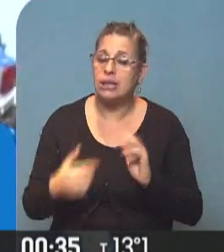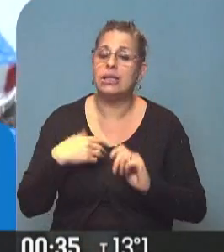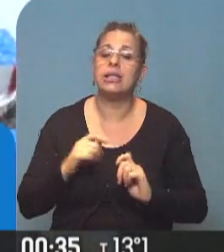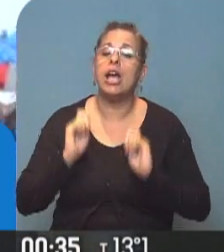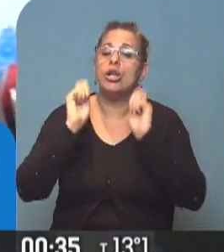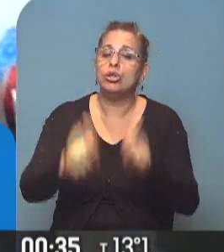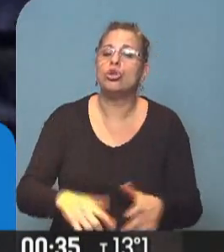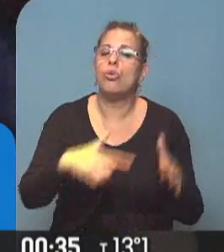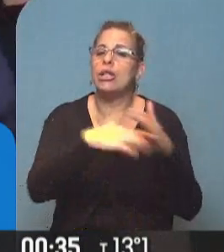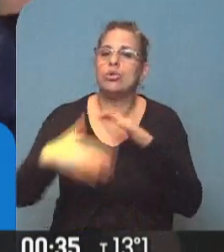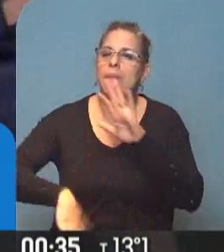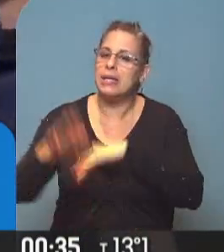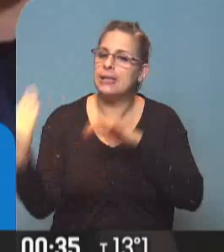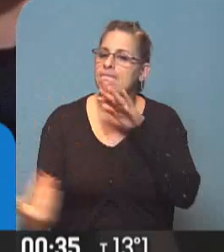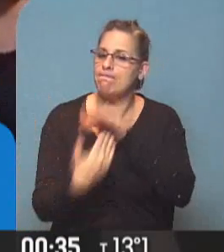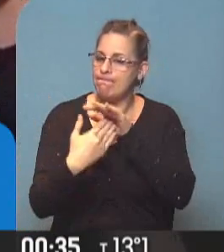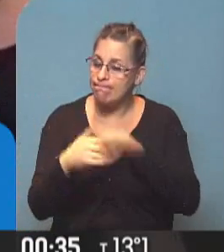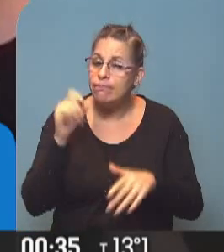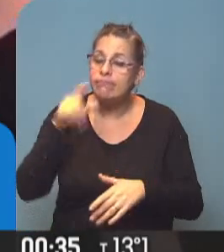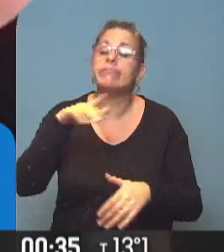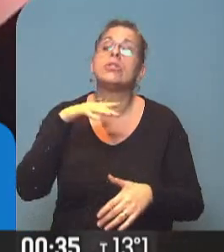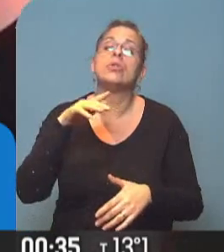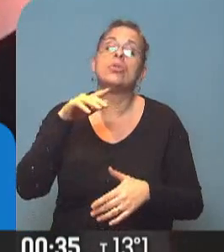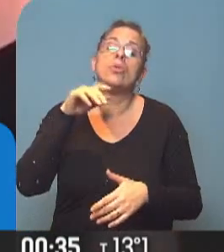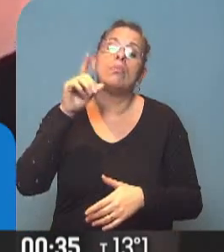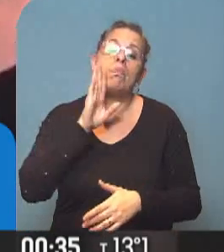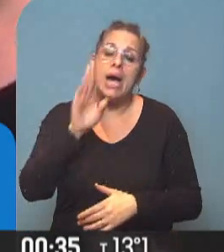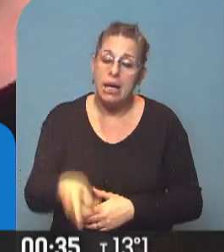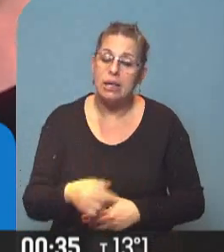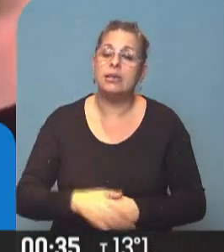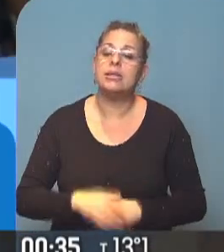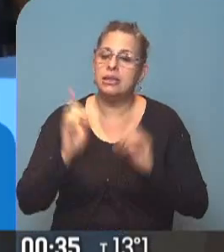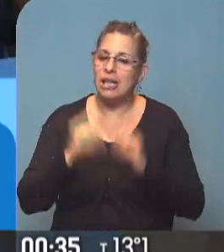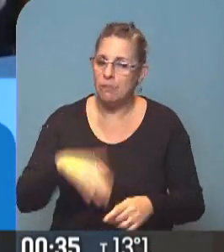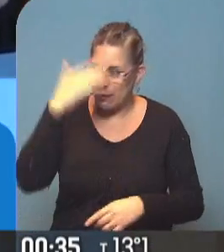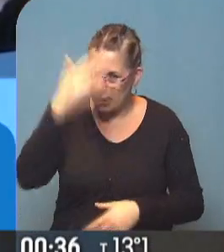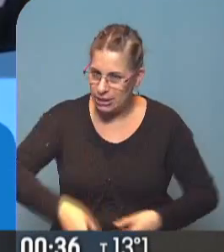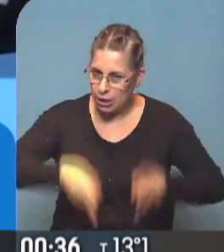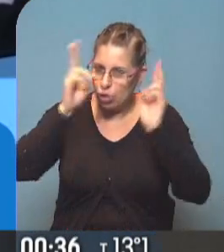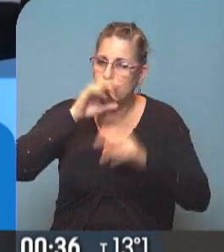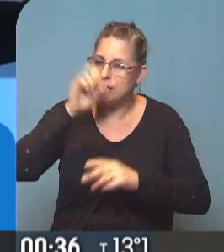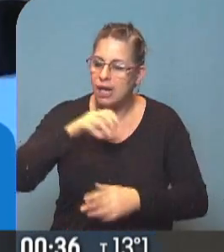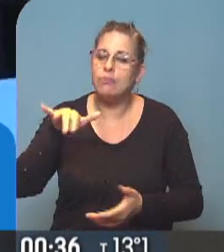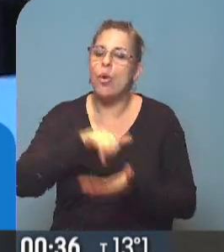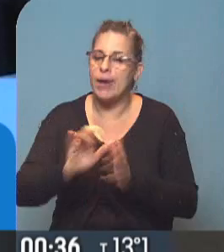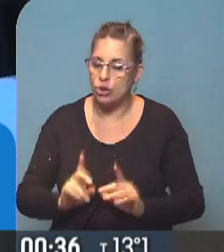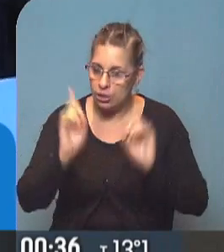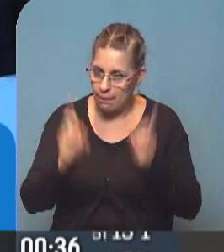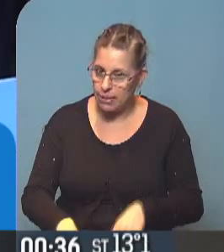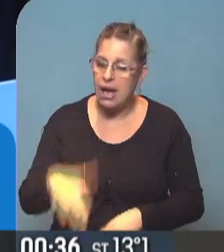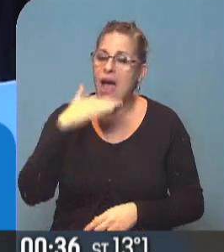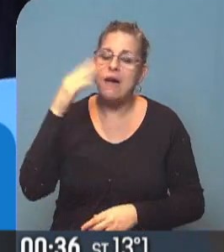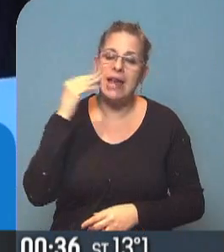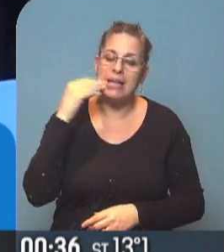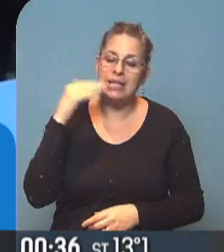principales ciudades del país, incluso frente a las Torres Trump en Nueva York. Fear is that they're going to take away a piece of